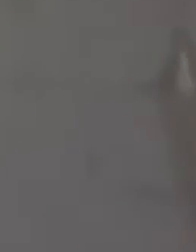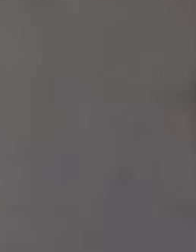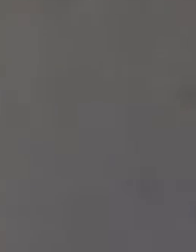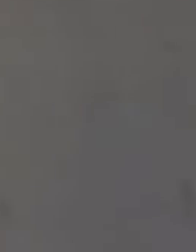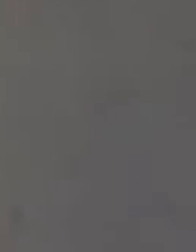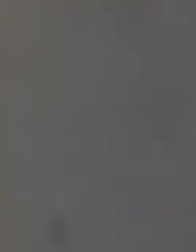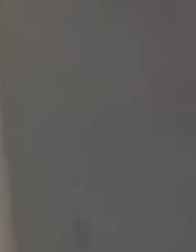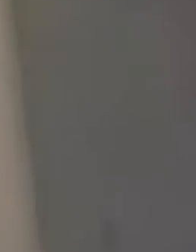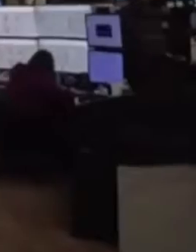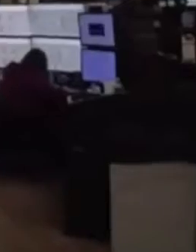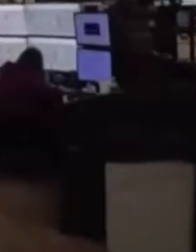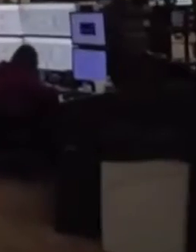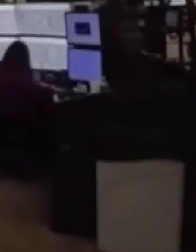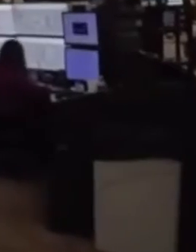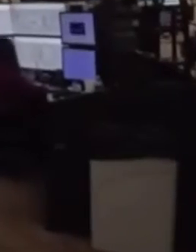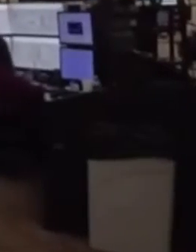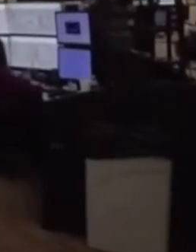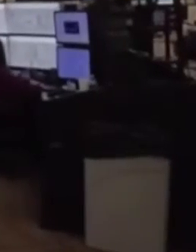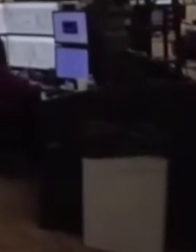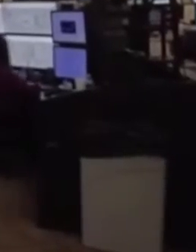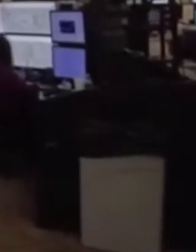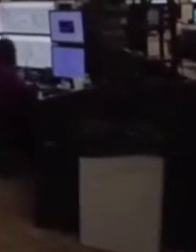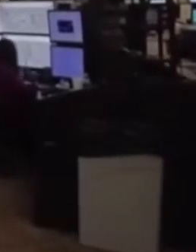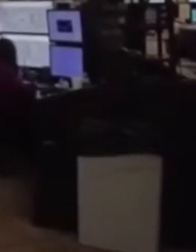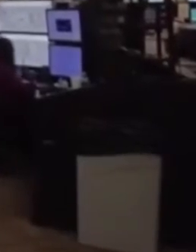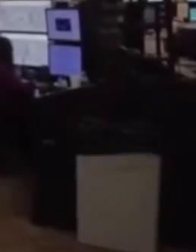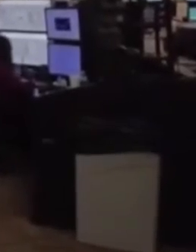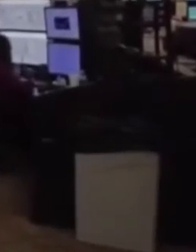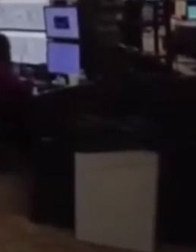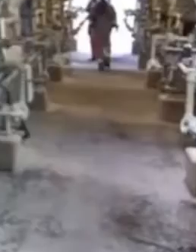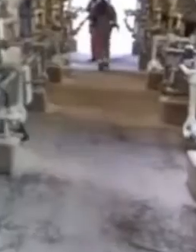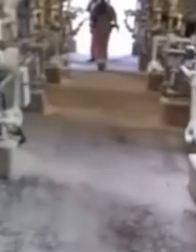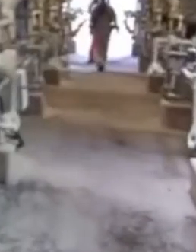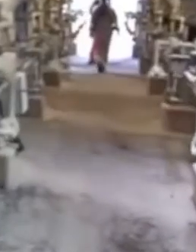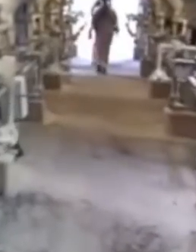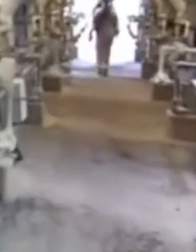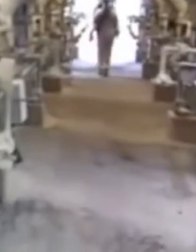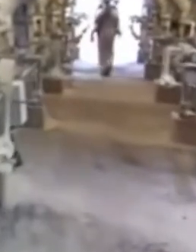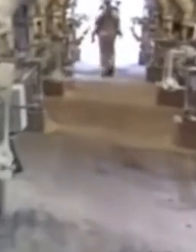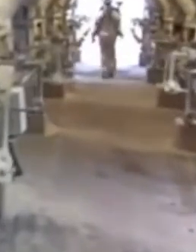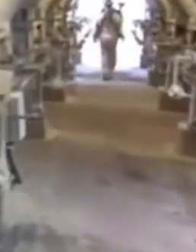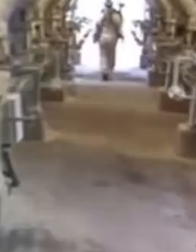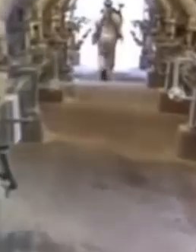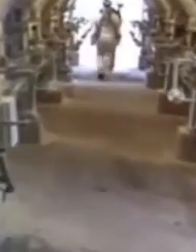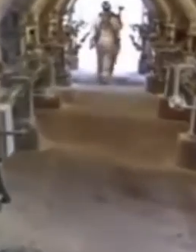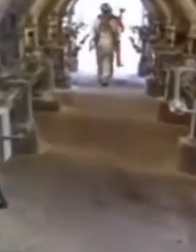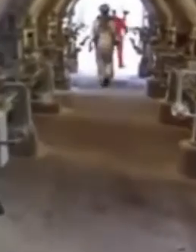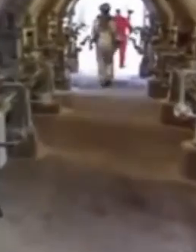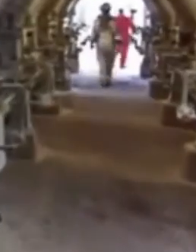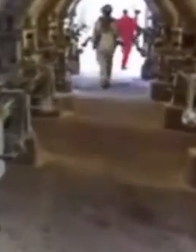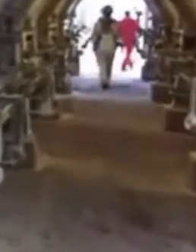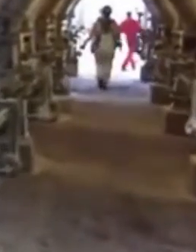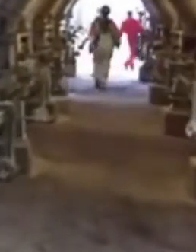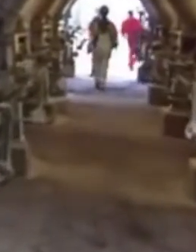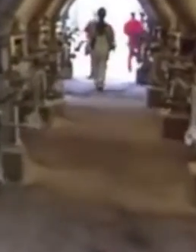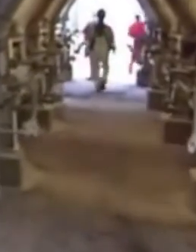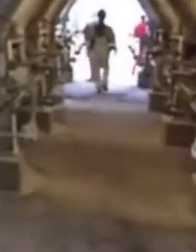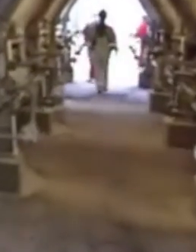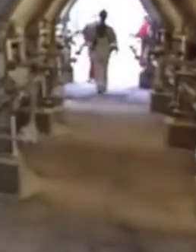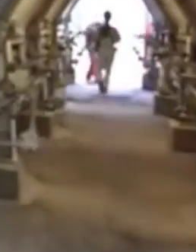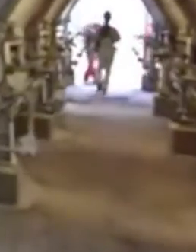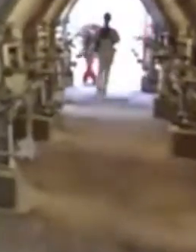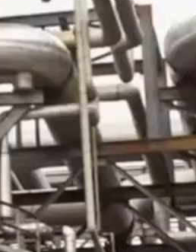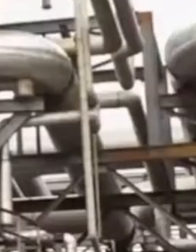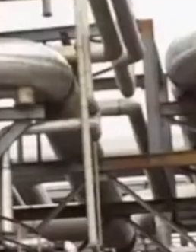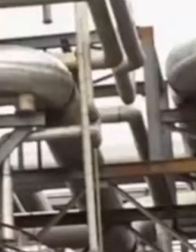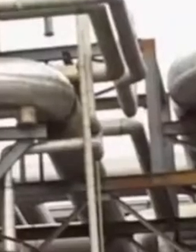nuestra contraparte, nuestros socios Shell, tuvieron una actitud muy correcta, muy responsable, muy